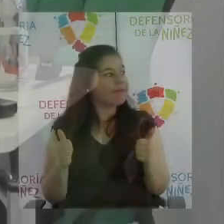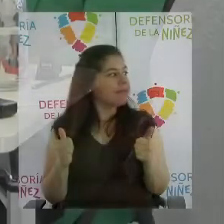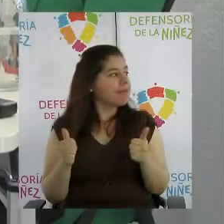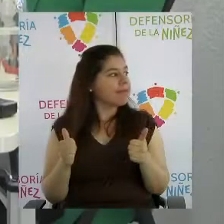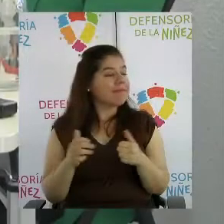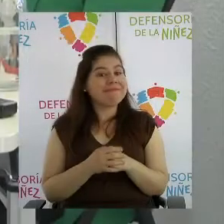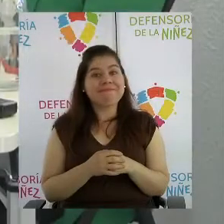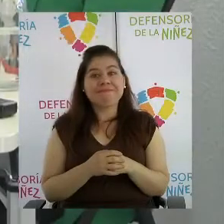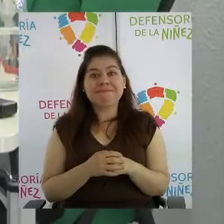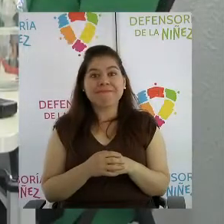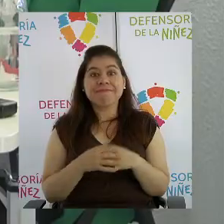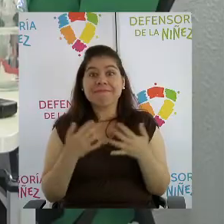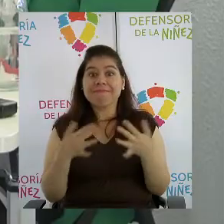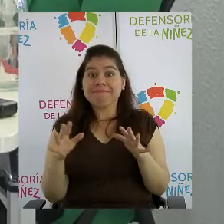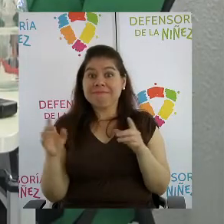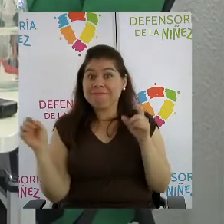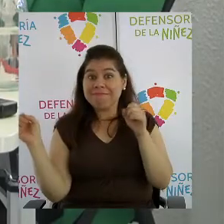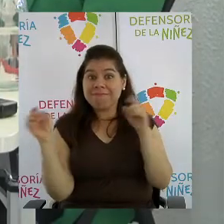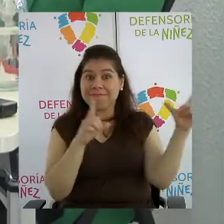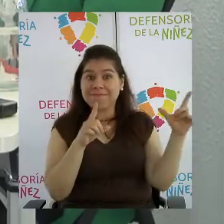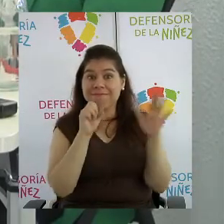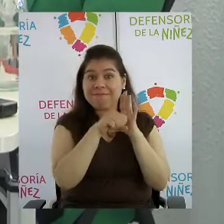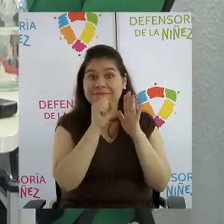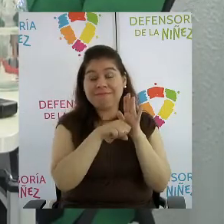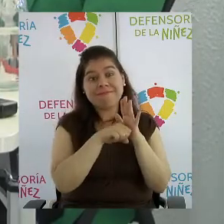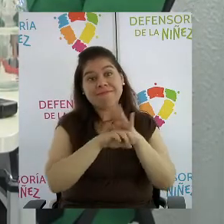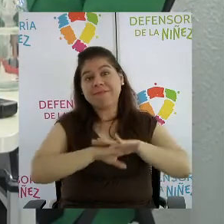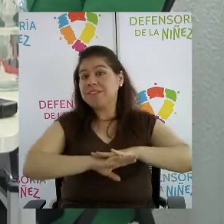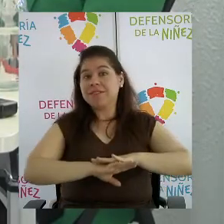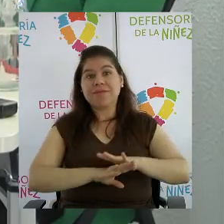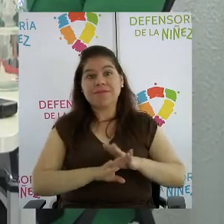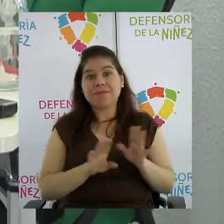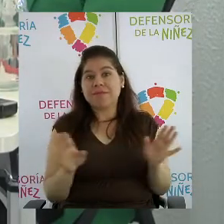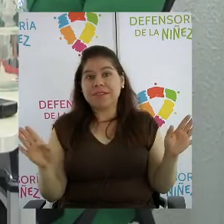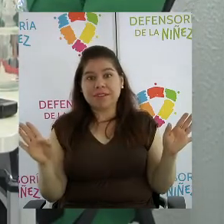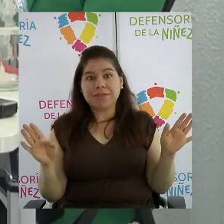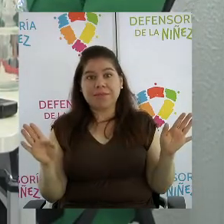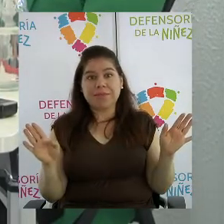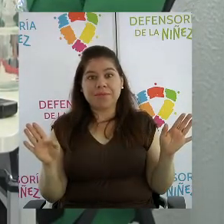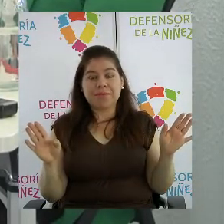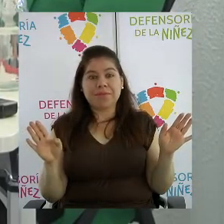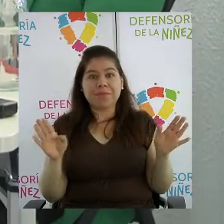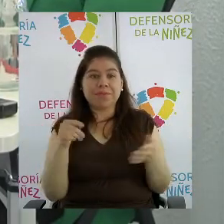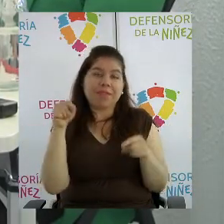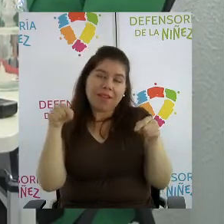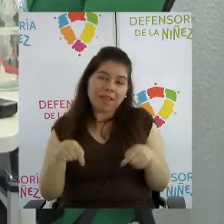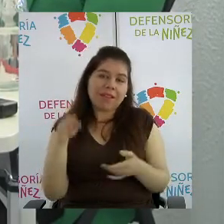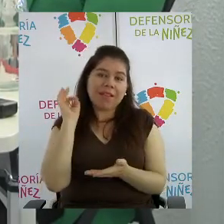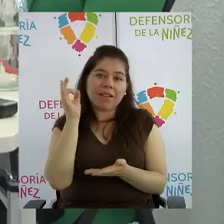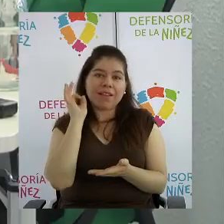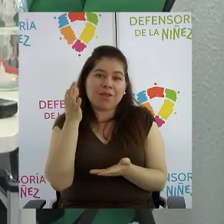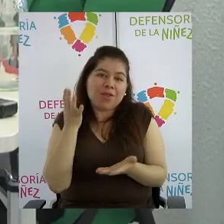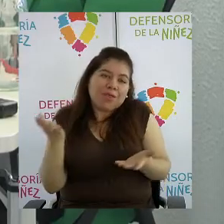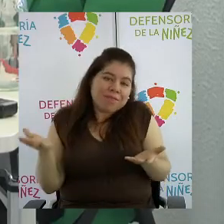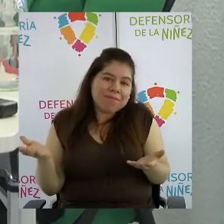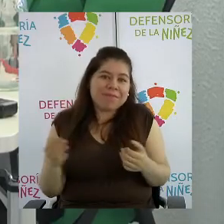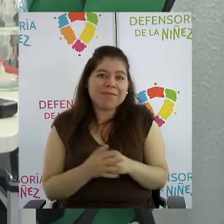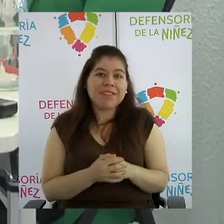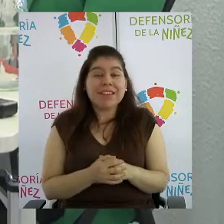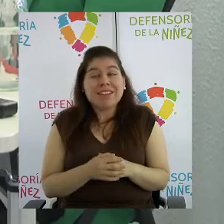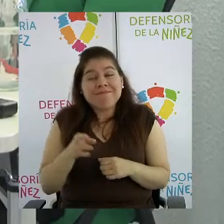Con esa actividad vamos a dar por concluida esta ceremonia, por decirlo de alguna manera.